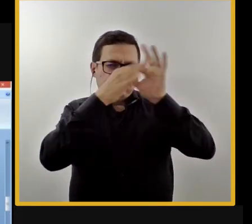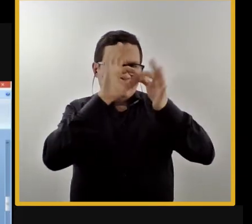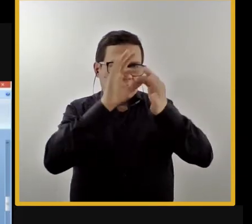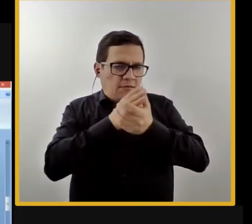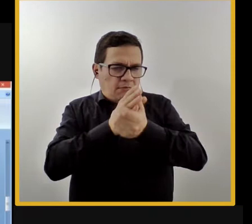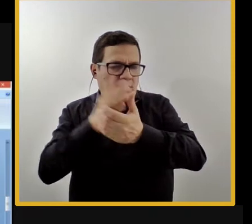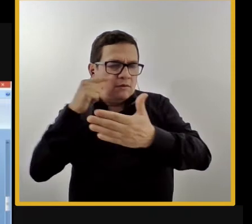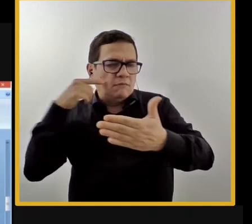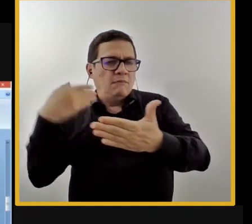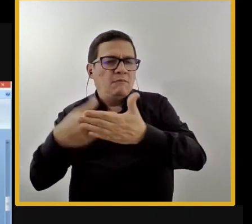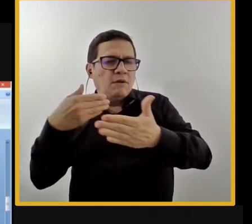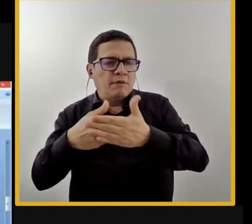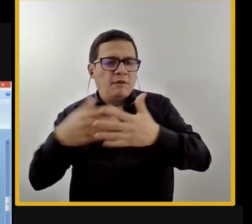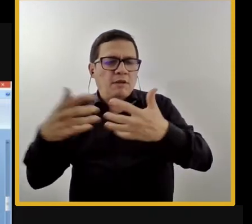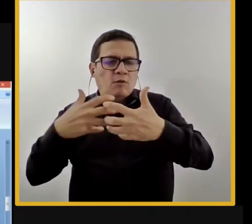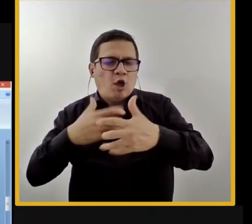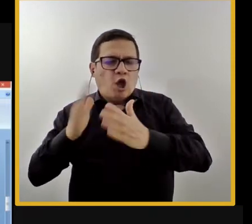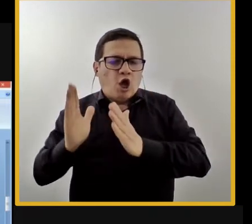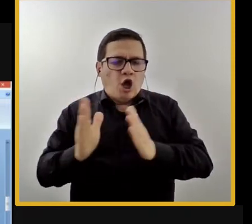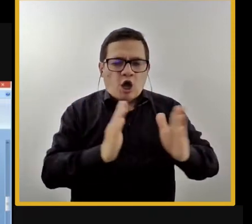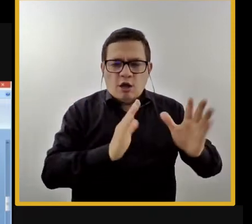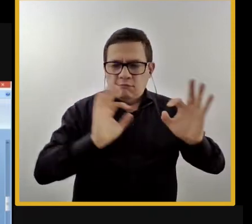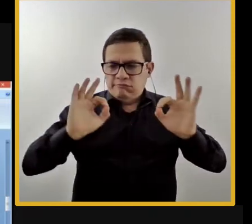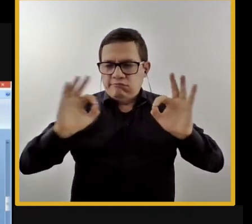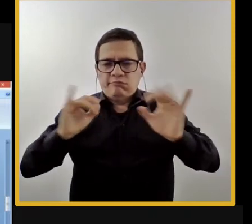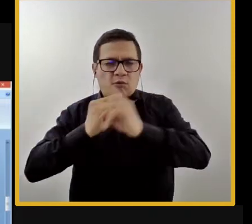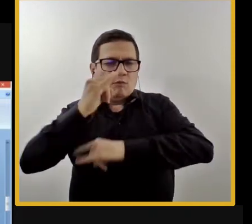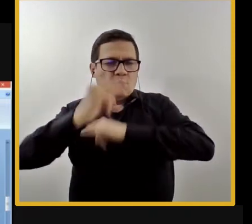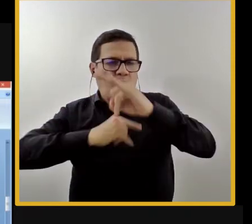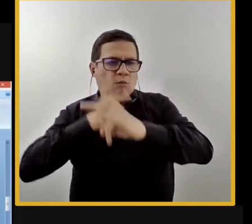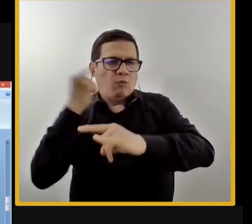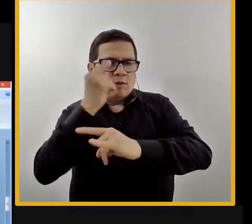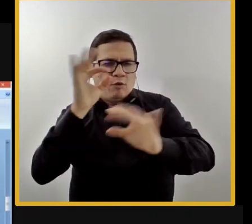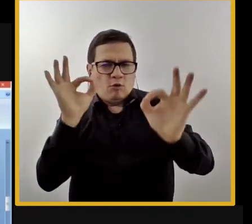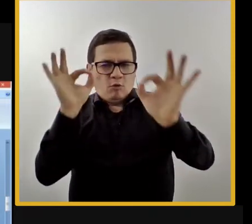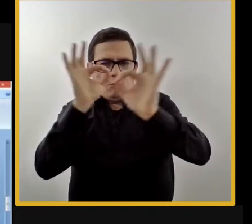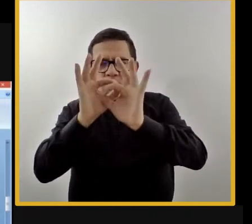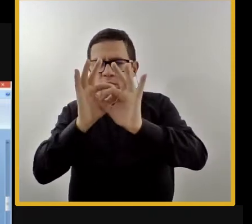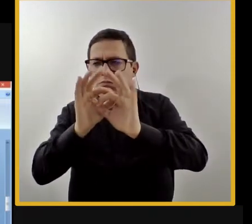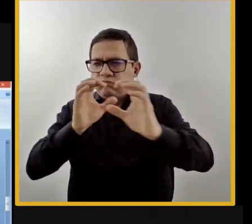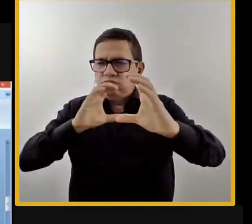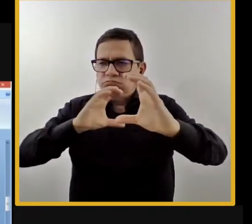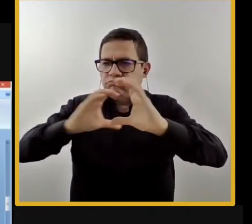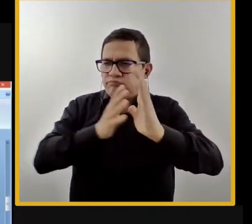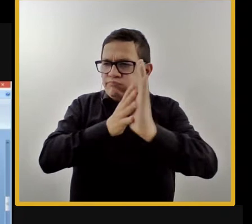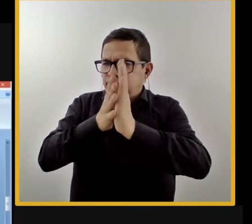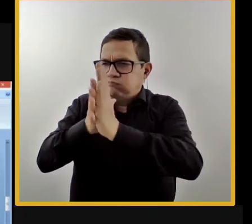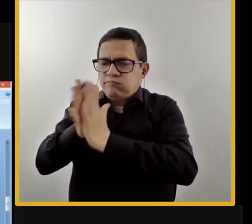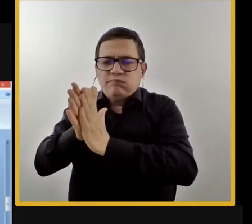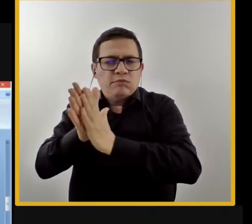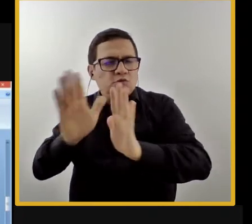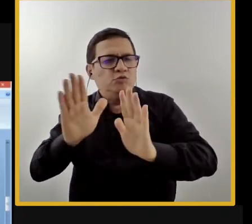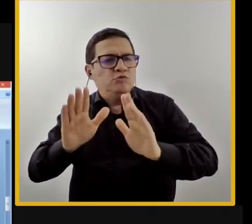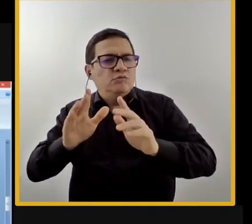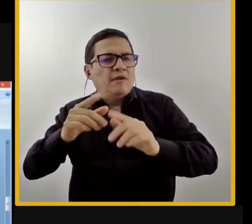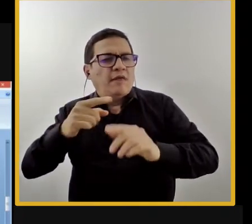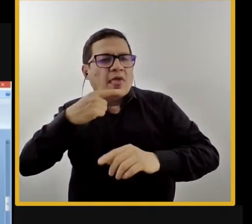verificable, sistemático, ordenado, universal, objetivo, comunicable por medio del lenguaje